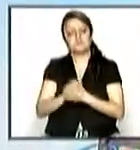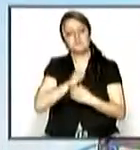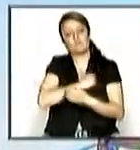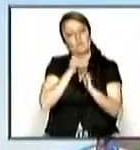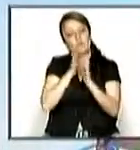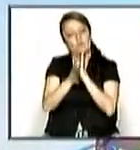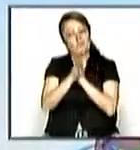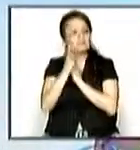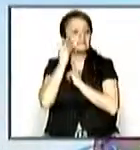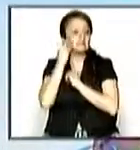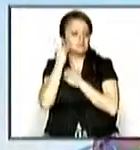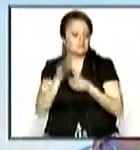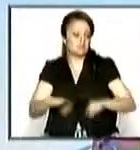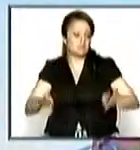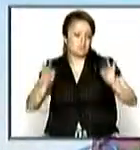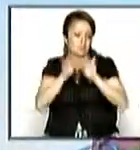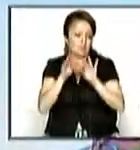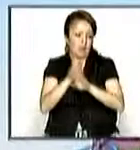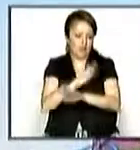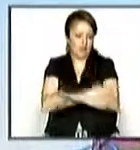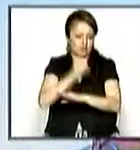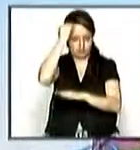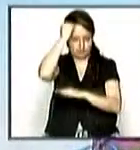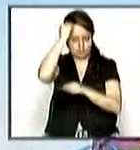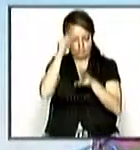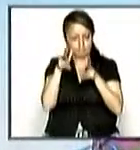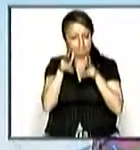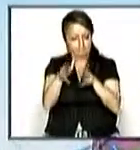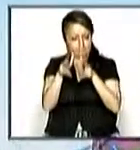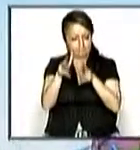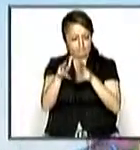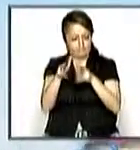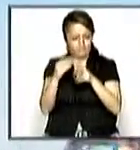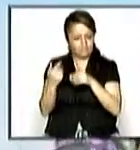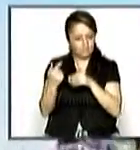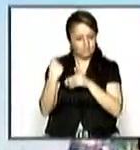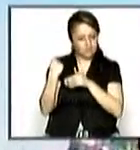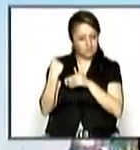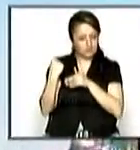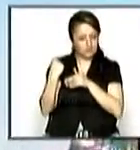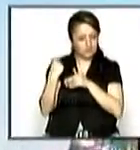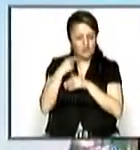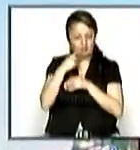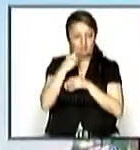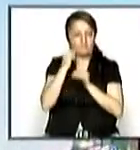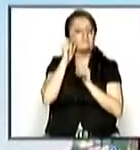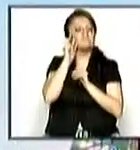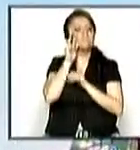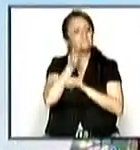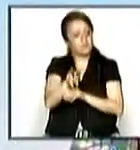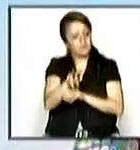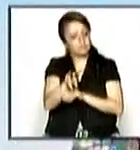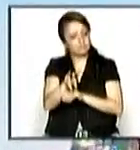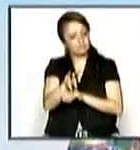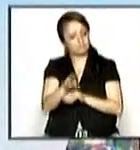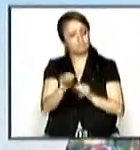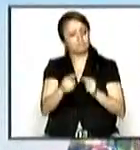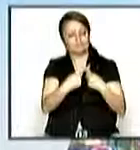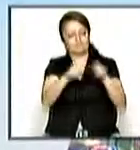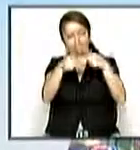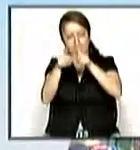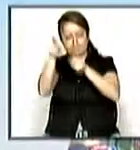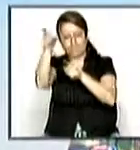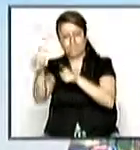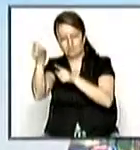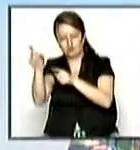tan importante, académica, interesante que hemos tenido en nuestro parque médico, de ver y ver muchos pacientes